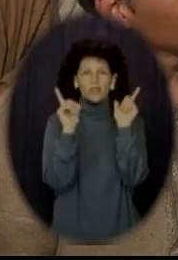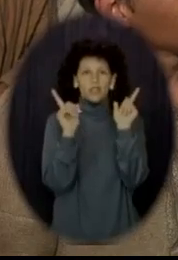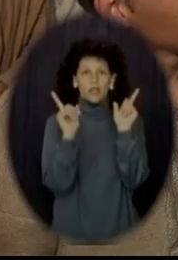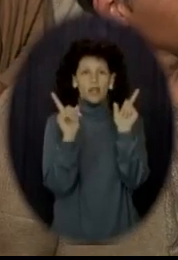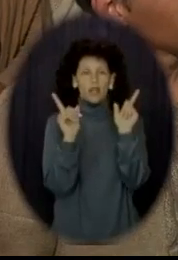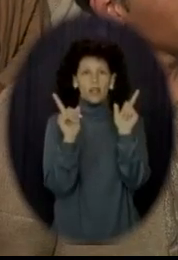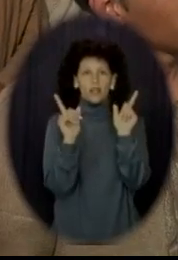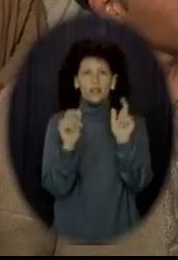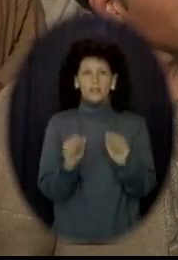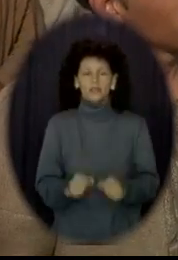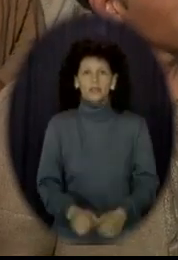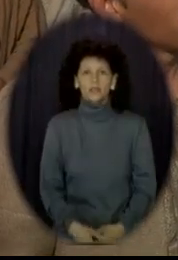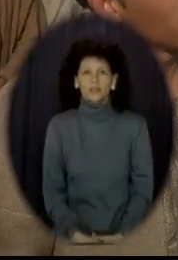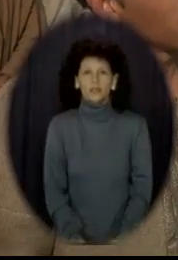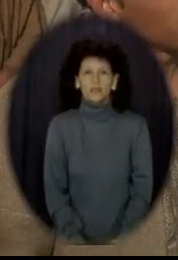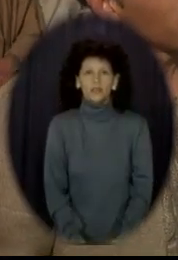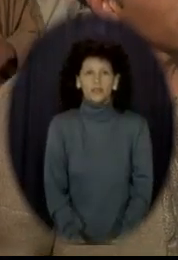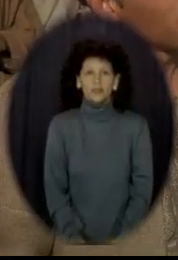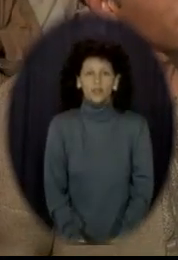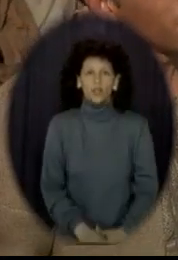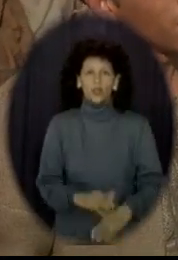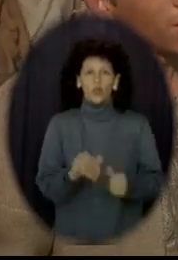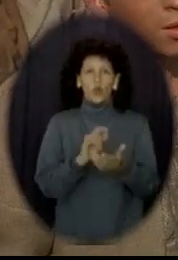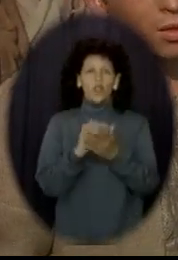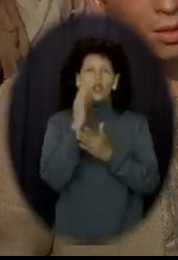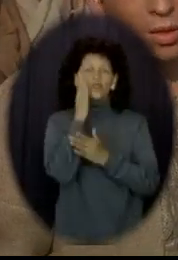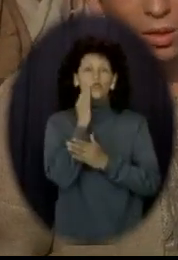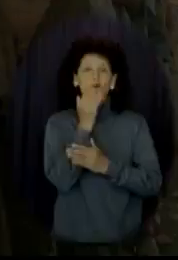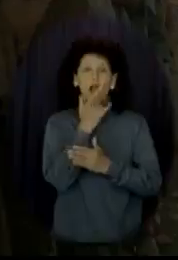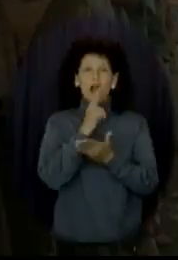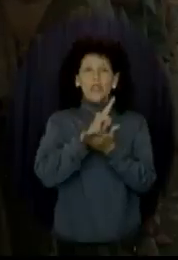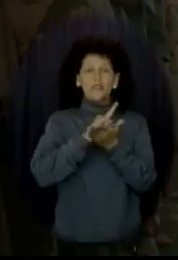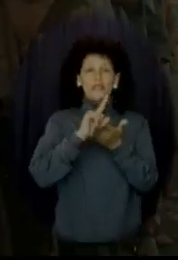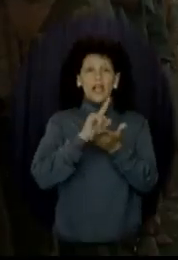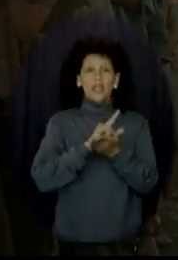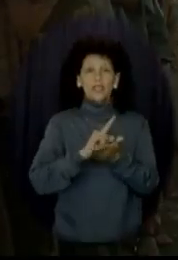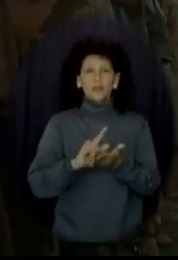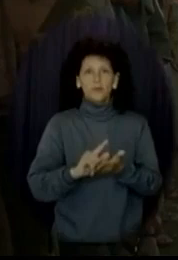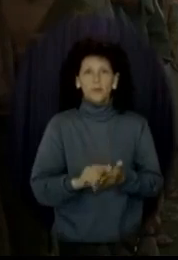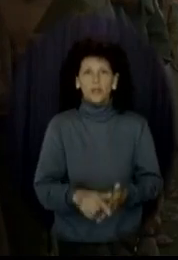Su cara ha sanado también. ¡Qué maravilloso!